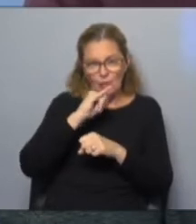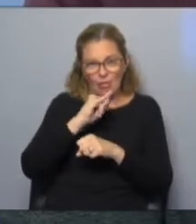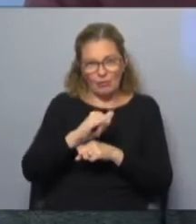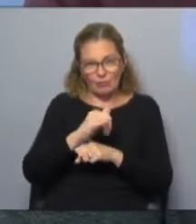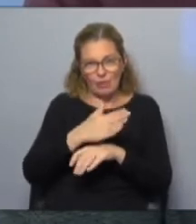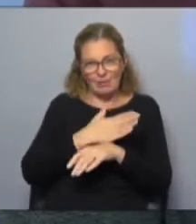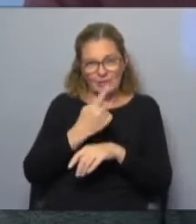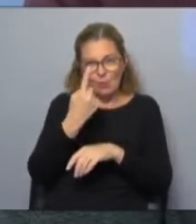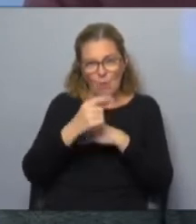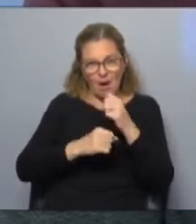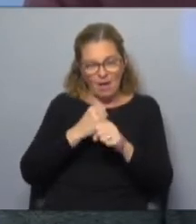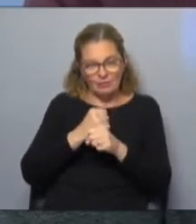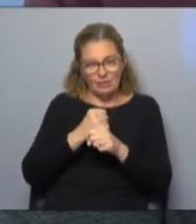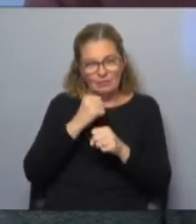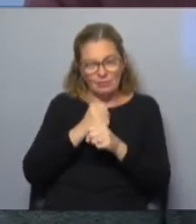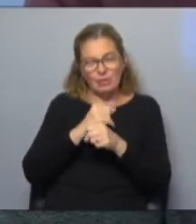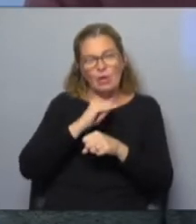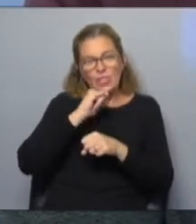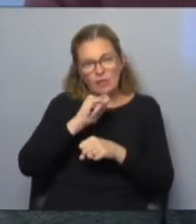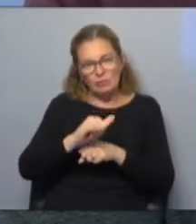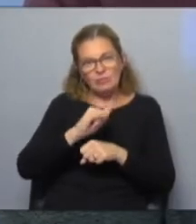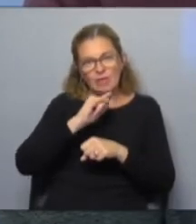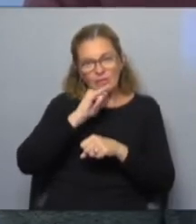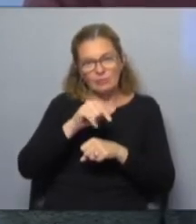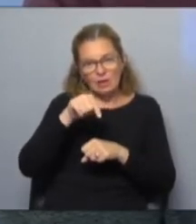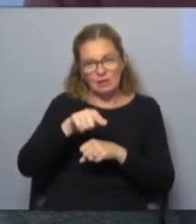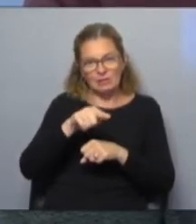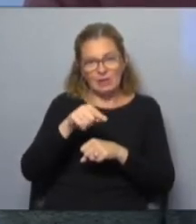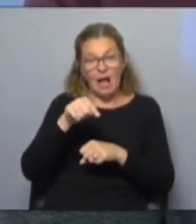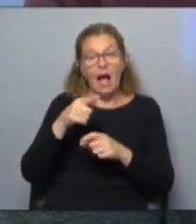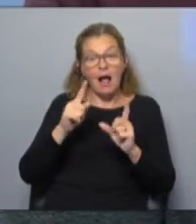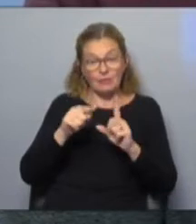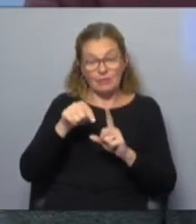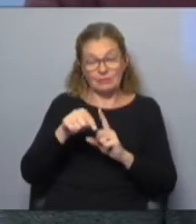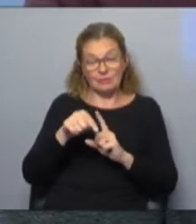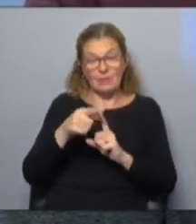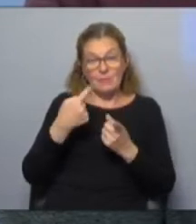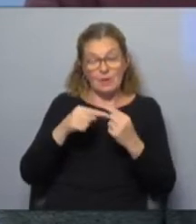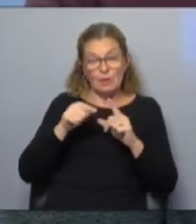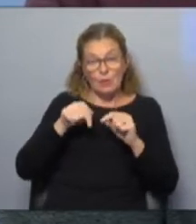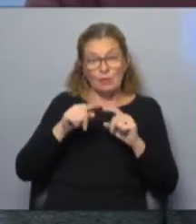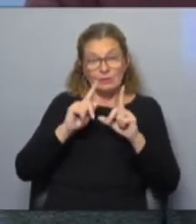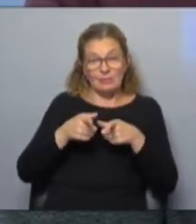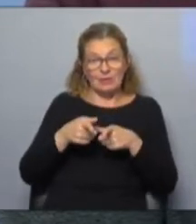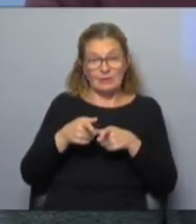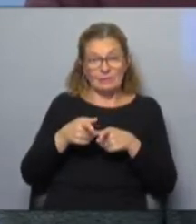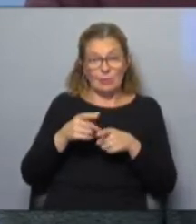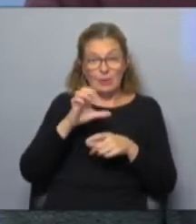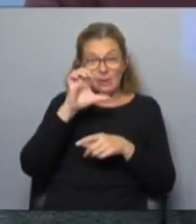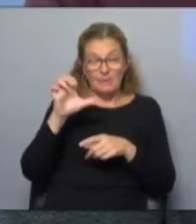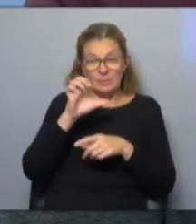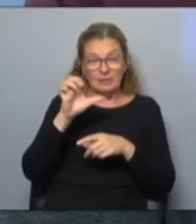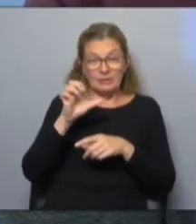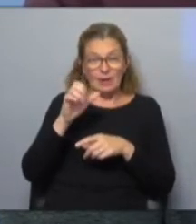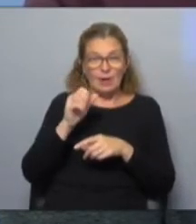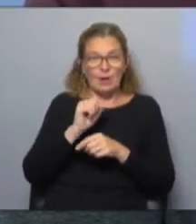hace un año que los trabajadores vienen denunciando que esta sería una de las consecuencias pero hoy también como esta empresa no